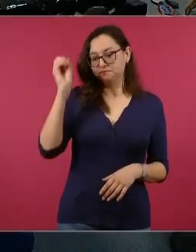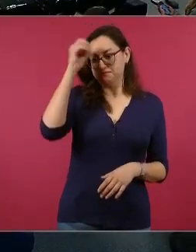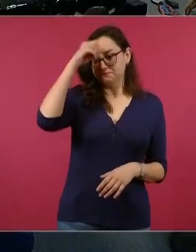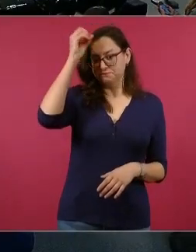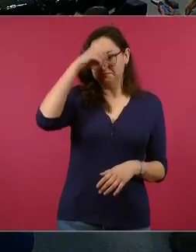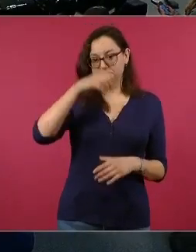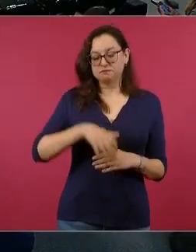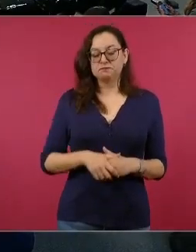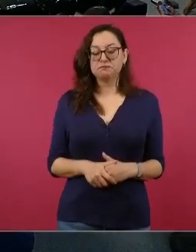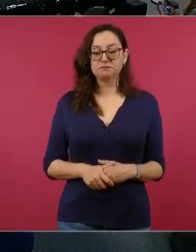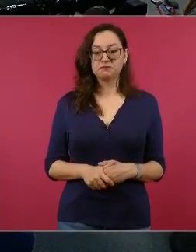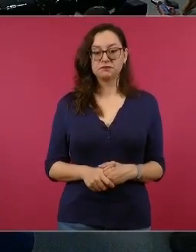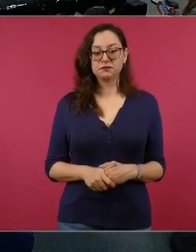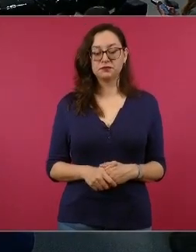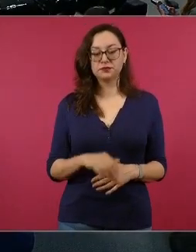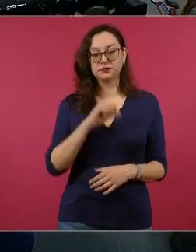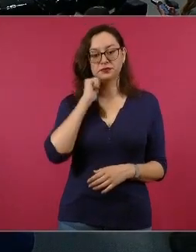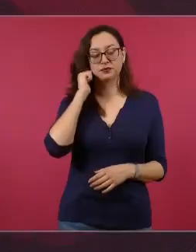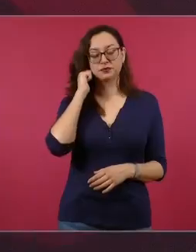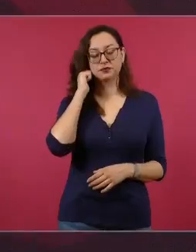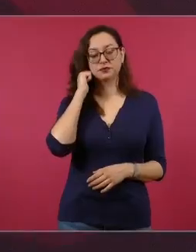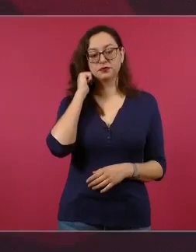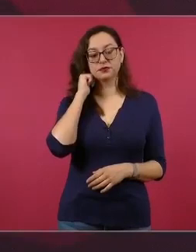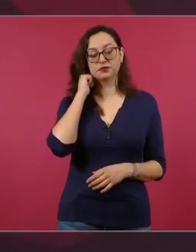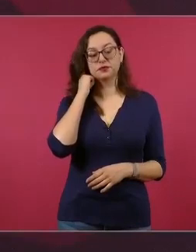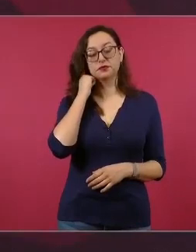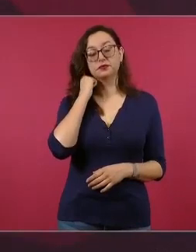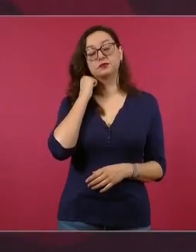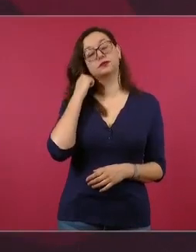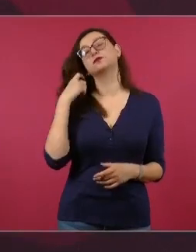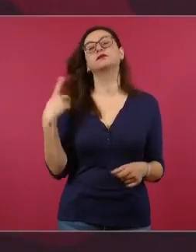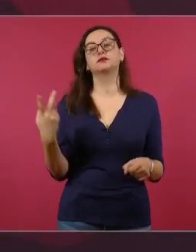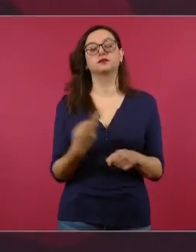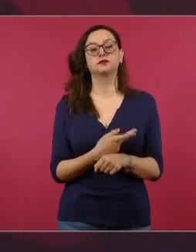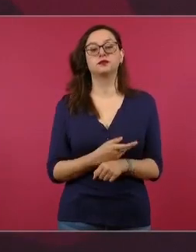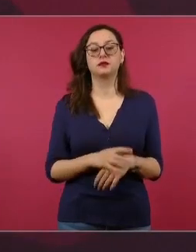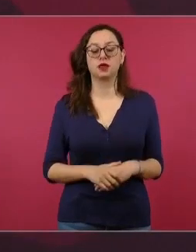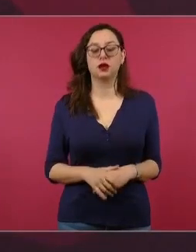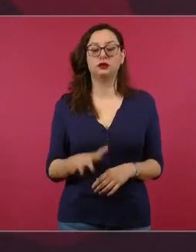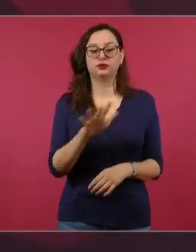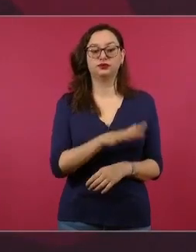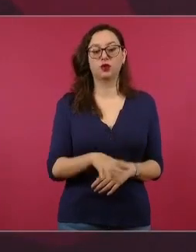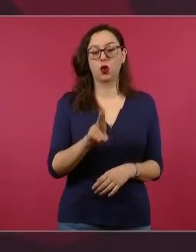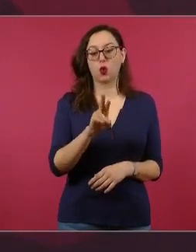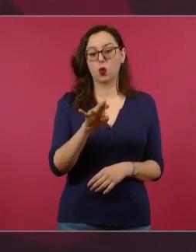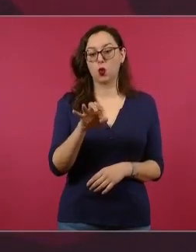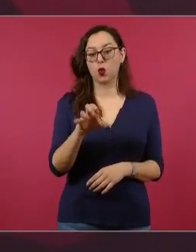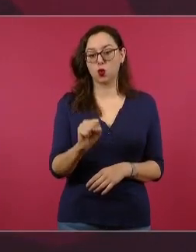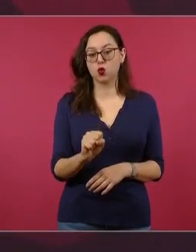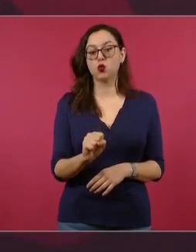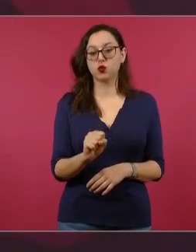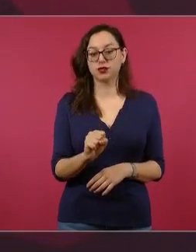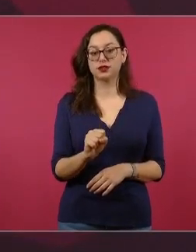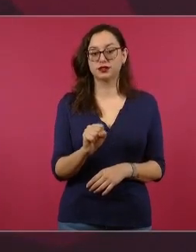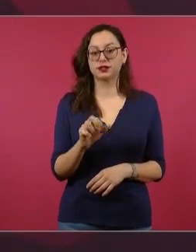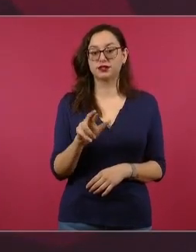tópicos. Sí, pues lo de Ures y Rayón, cerca de Ures, que fue